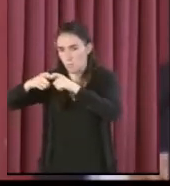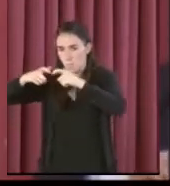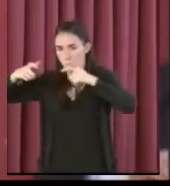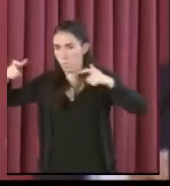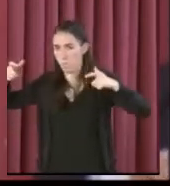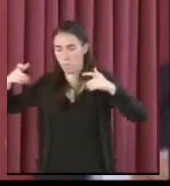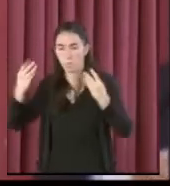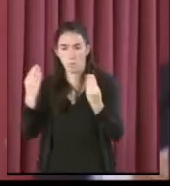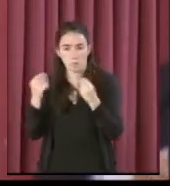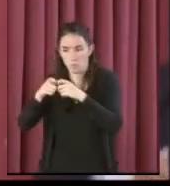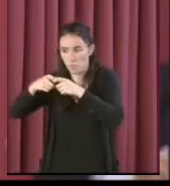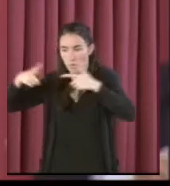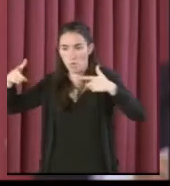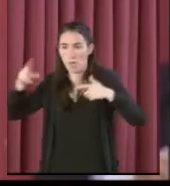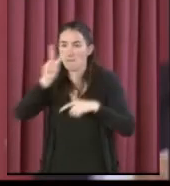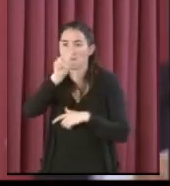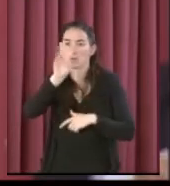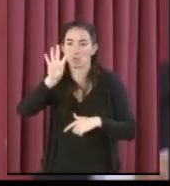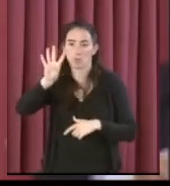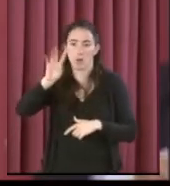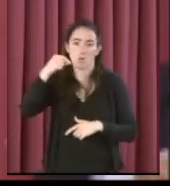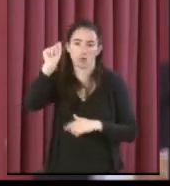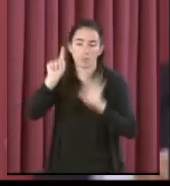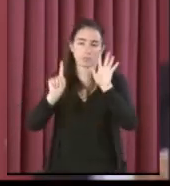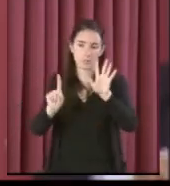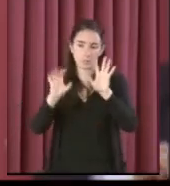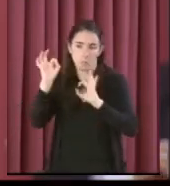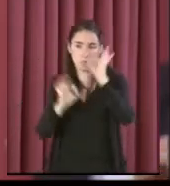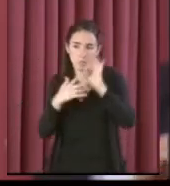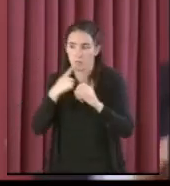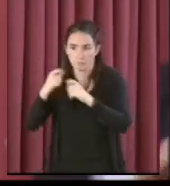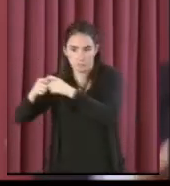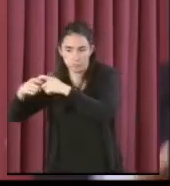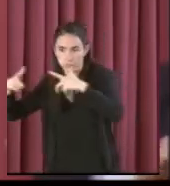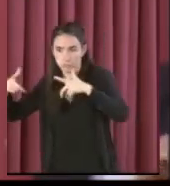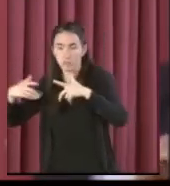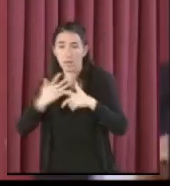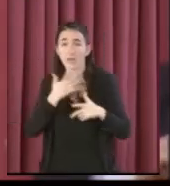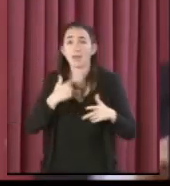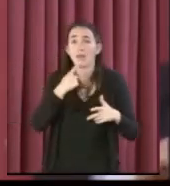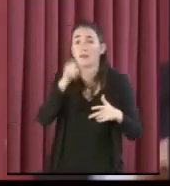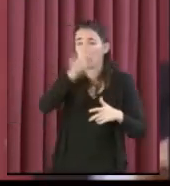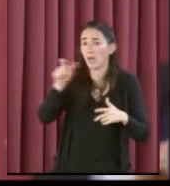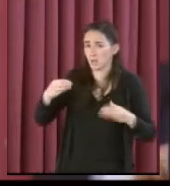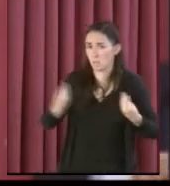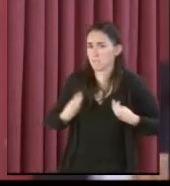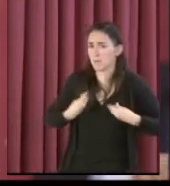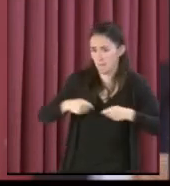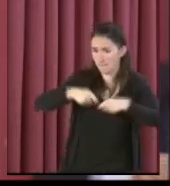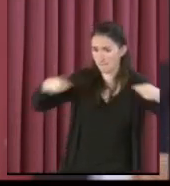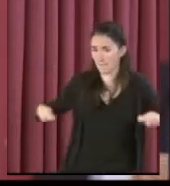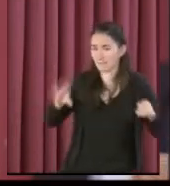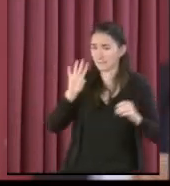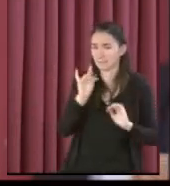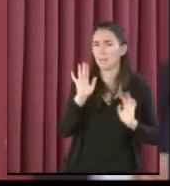incremento significativo del 24,6%. ¿Vivimos más, pero viviremos mejor? En esa